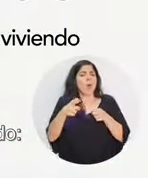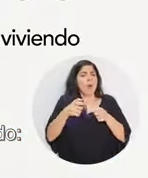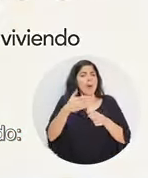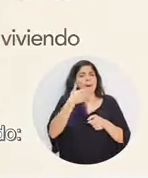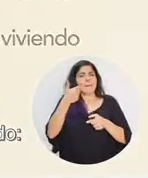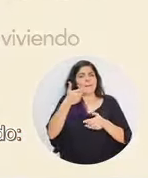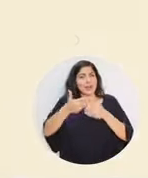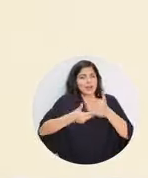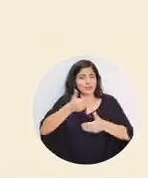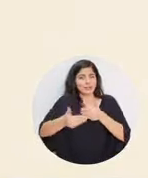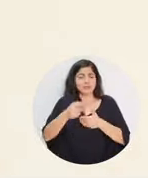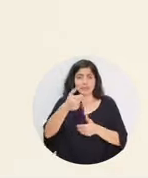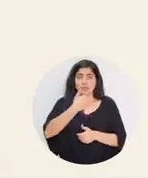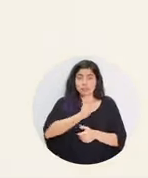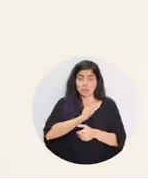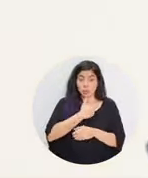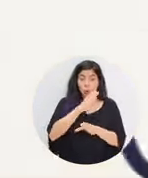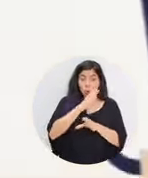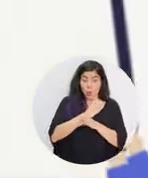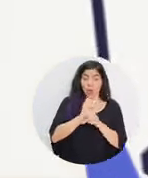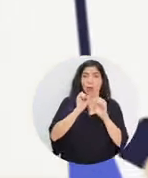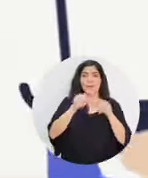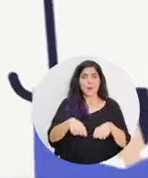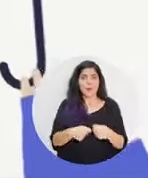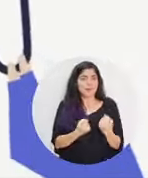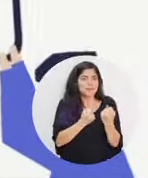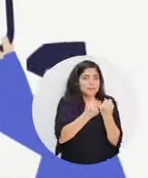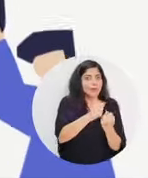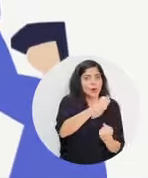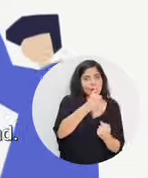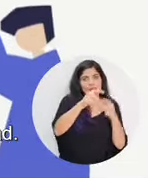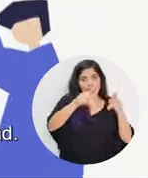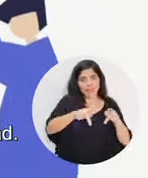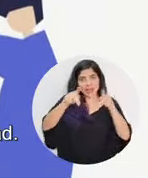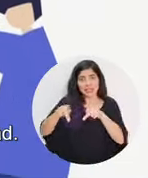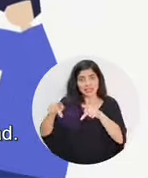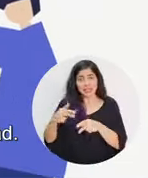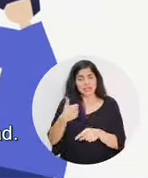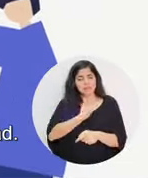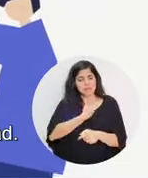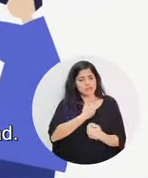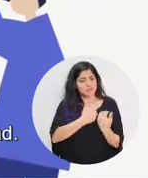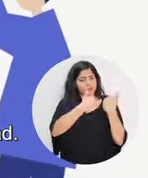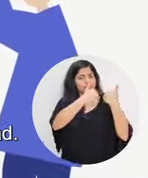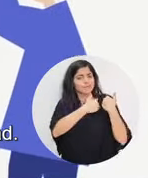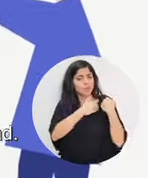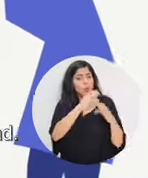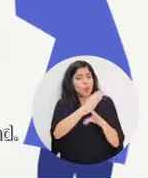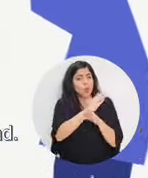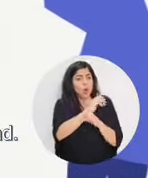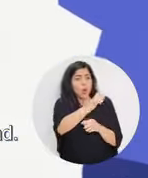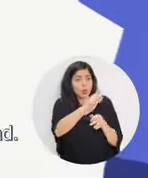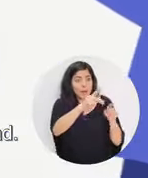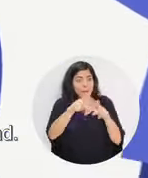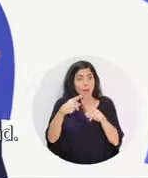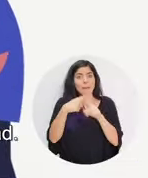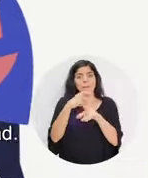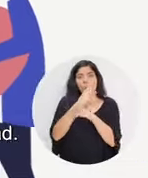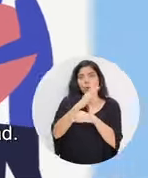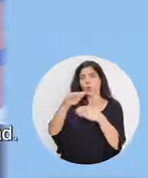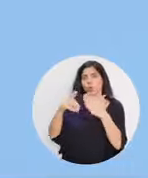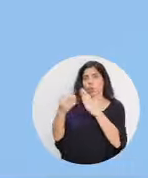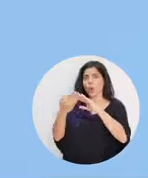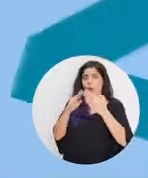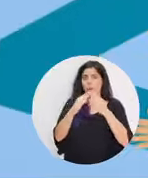que estamos viviendo. Cuídese, así podrá apoyar y dar soporte a otros. Está en nuestras manos el cuidado de nuestra gente y de toda la